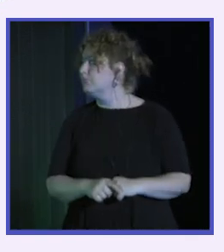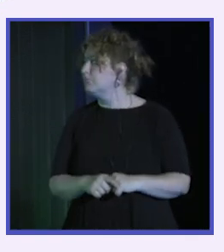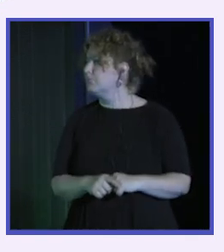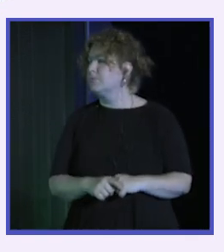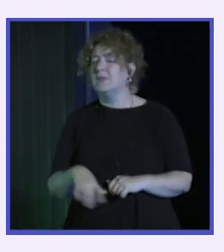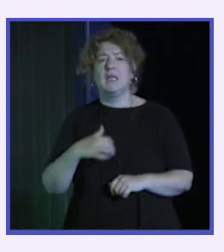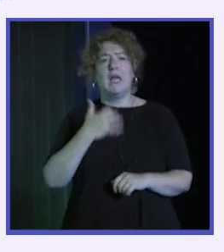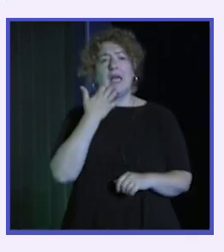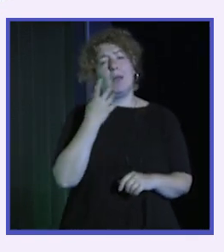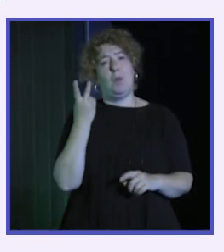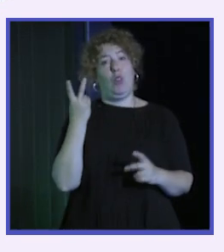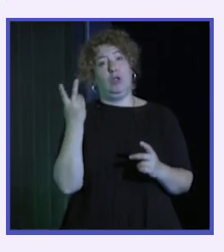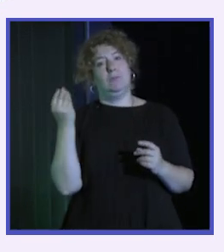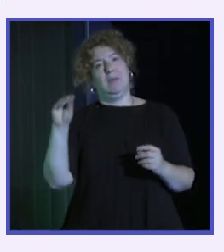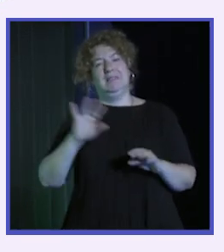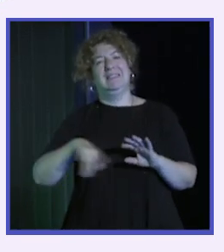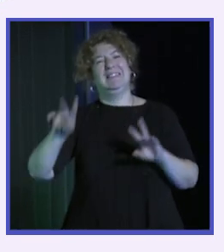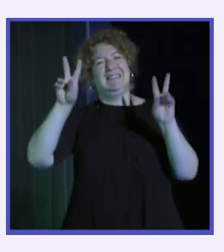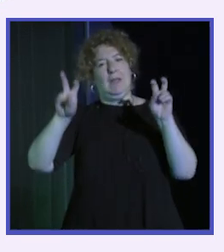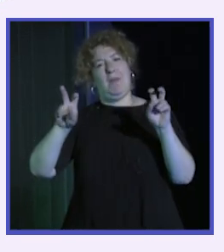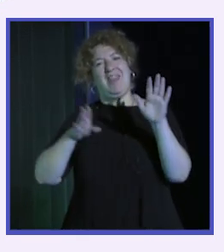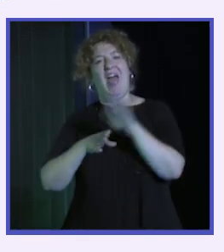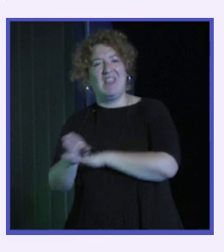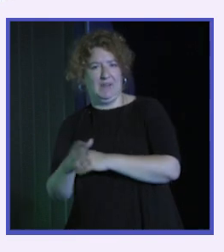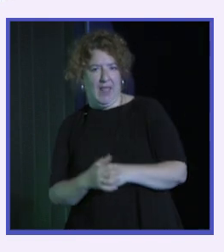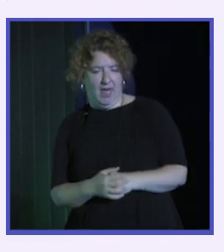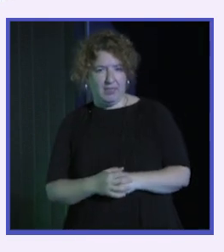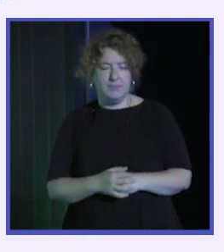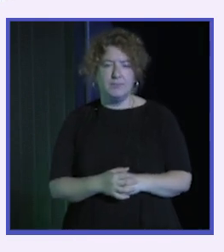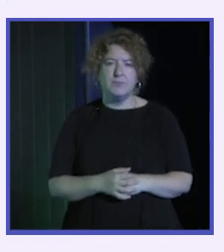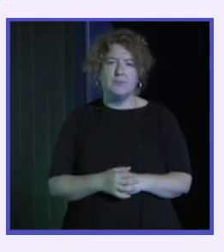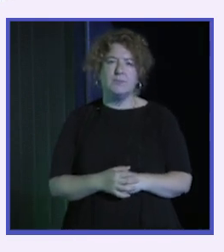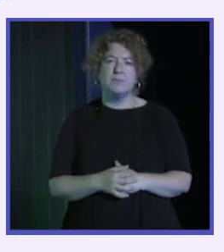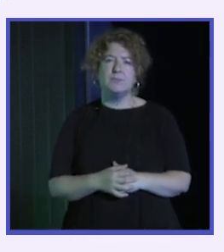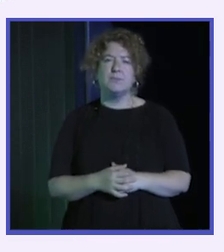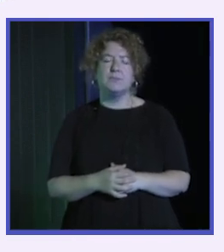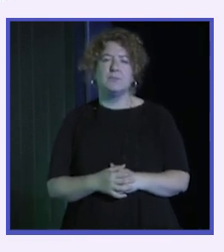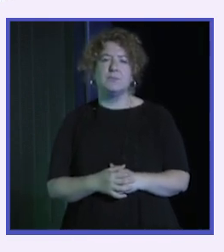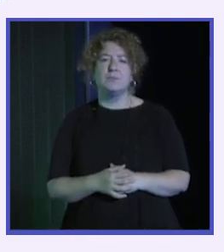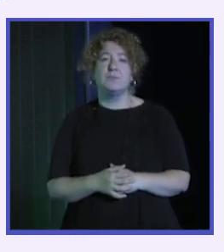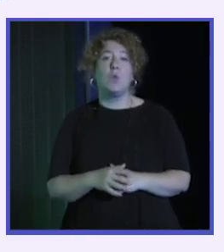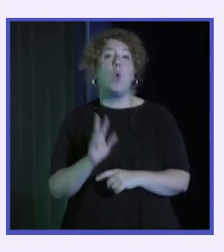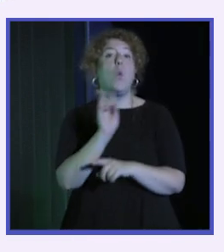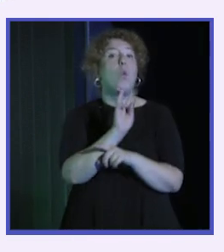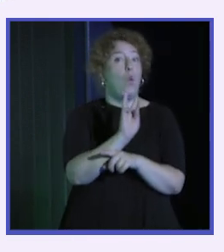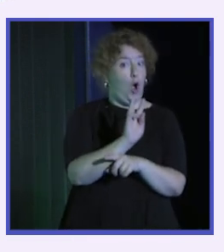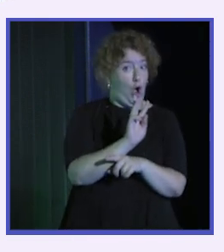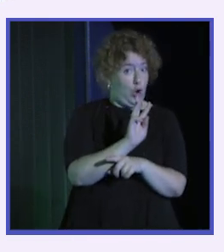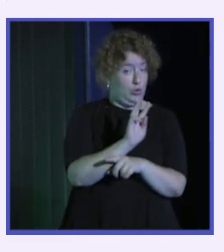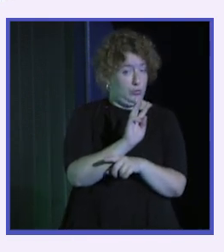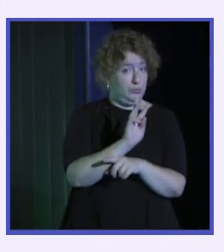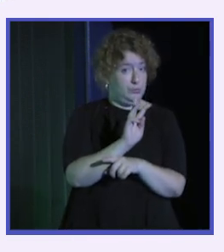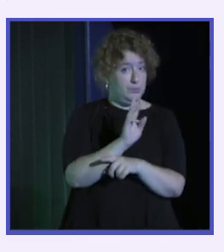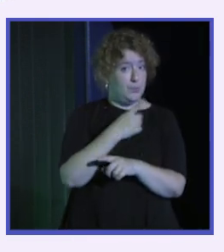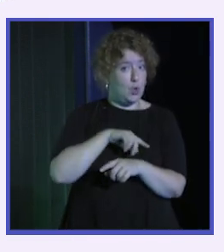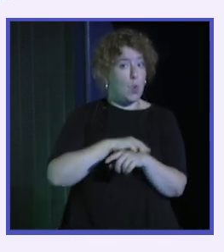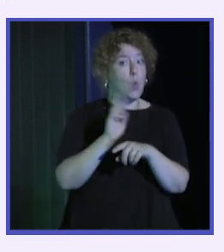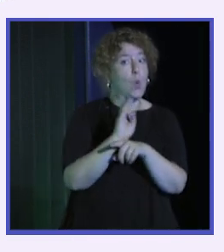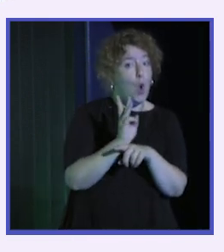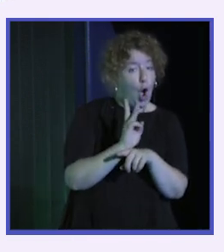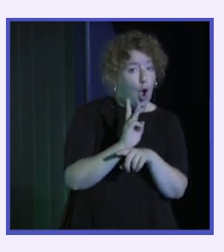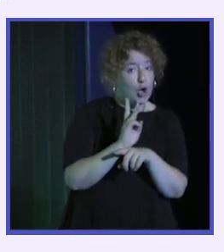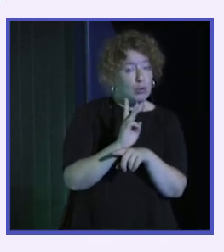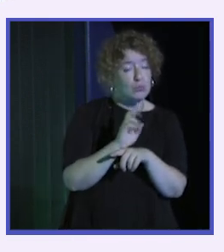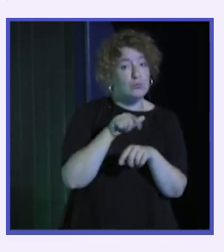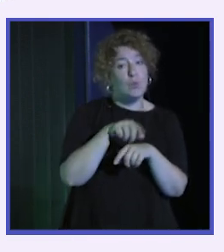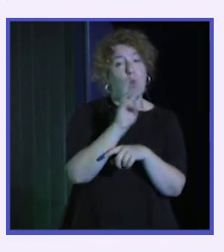2 ejemplos más y pasamos a la parte de extensibilidad, ¿vale? Es desde Word, ¿ok? Estamos en Word y